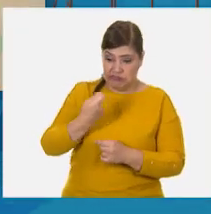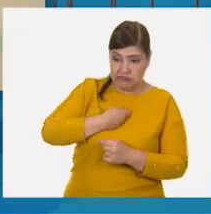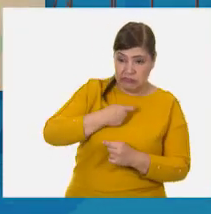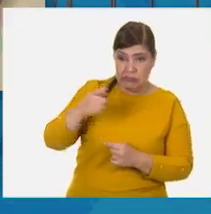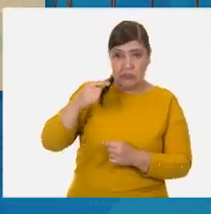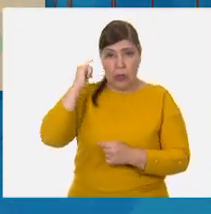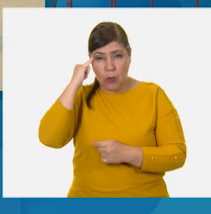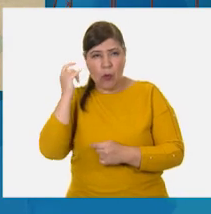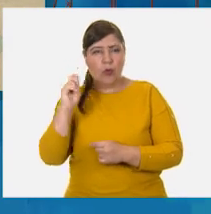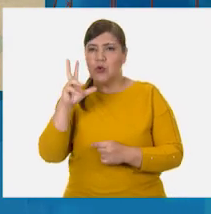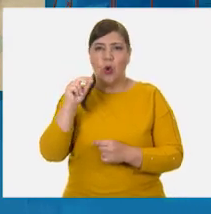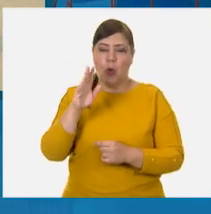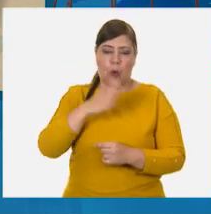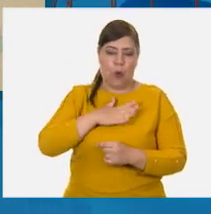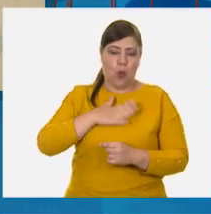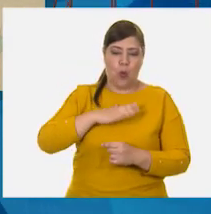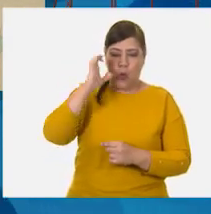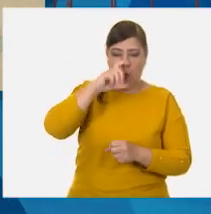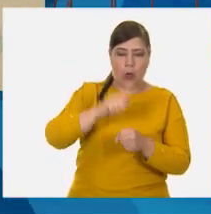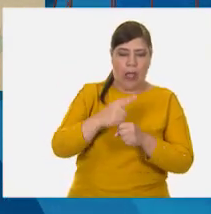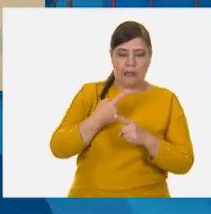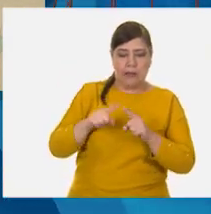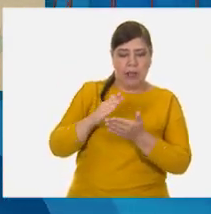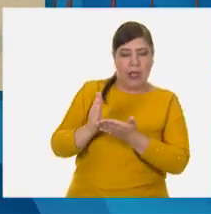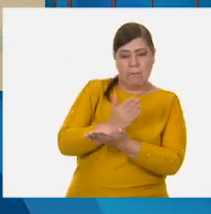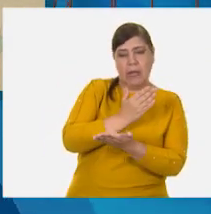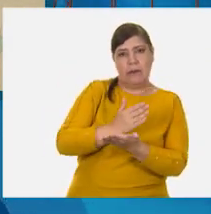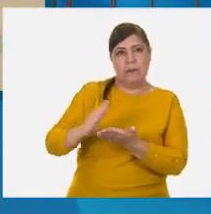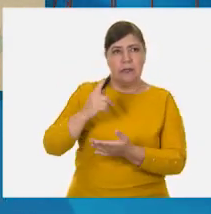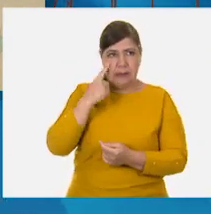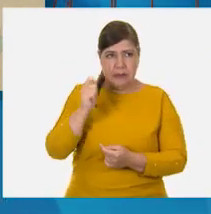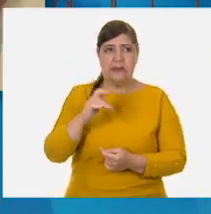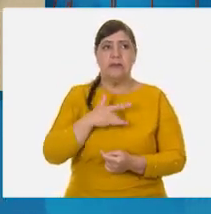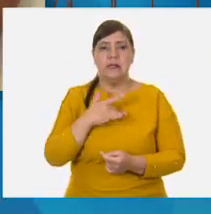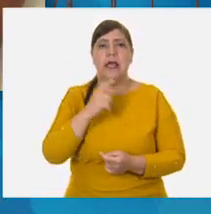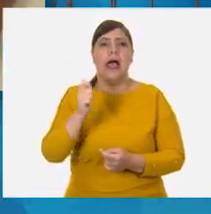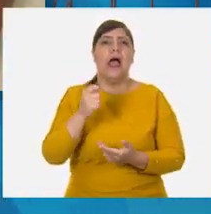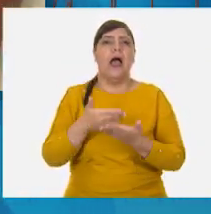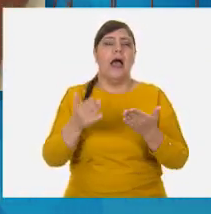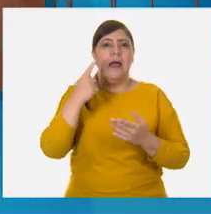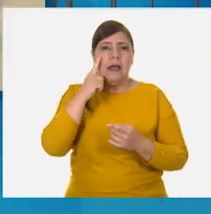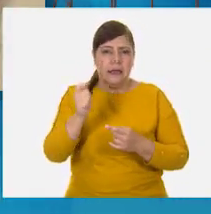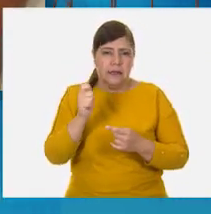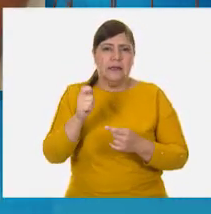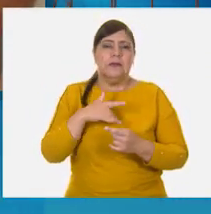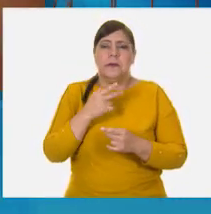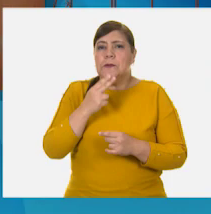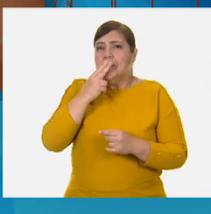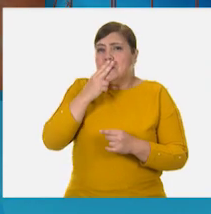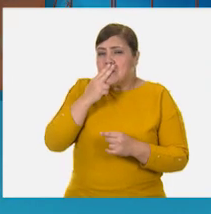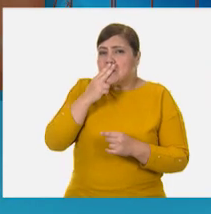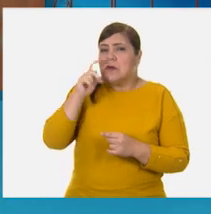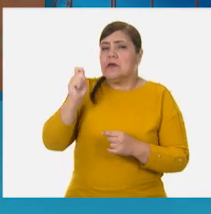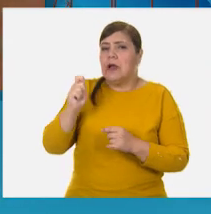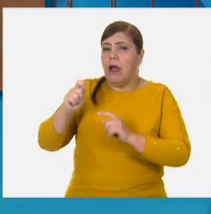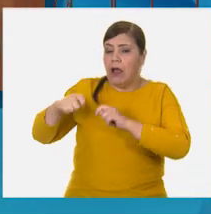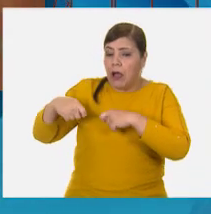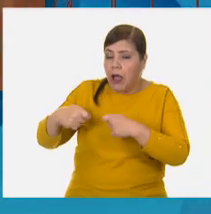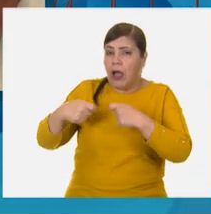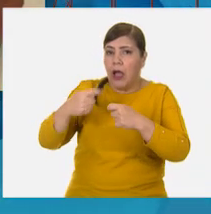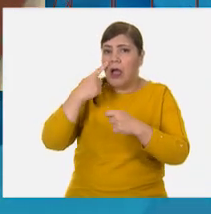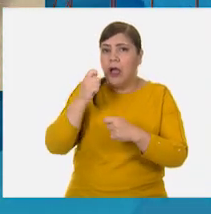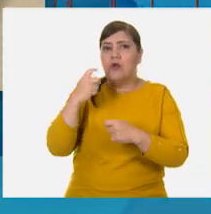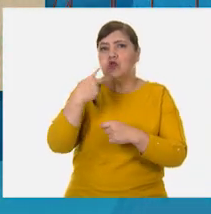una cultura propia a partir de los pueblos camineros, antiguas cabeceras ahora mestizadas y que conservaban, en muchos casos, sus